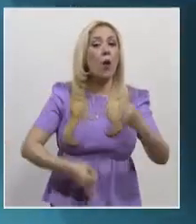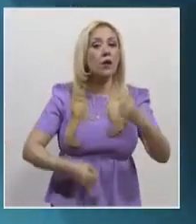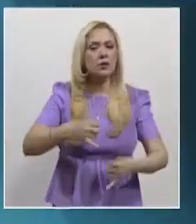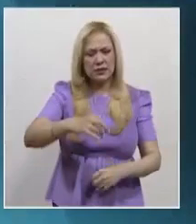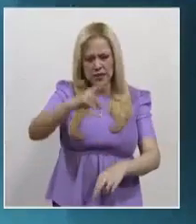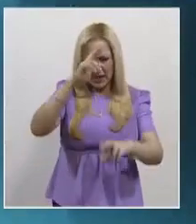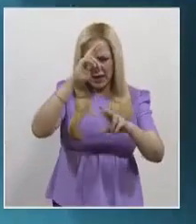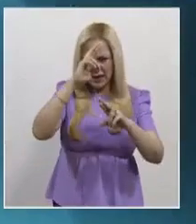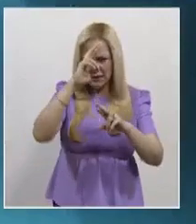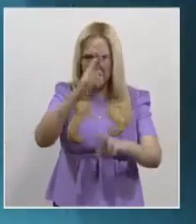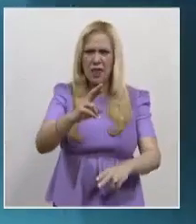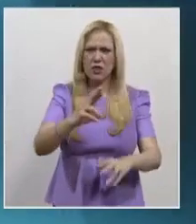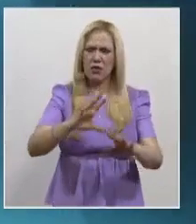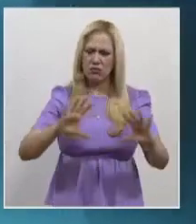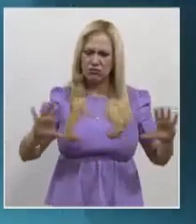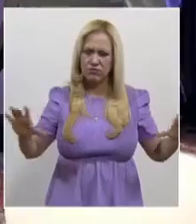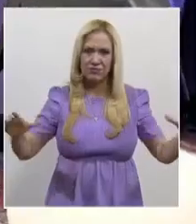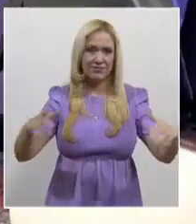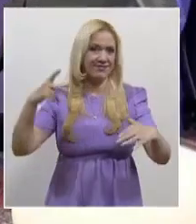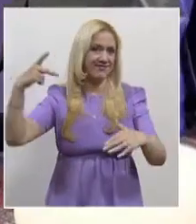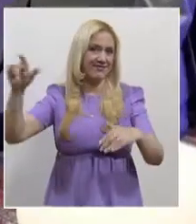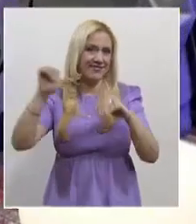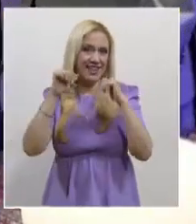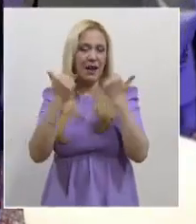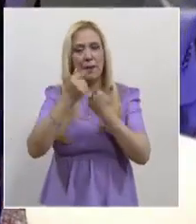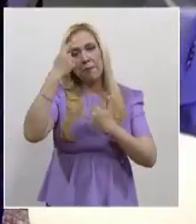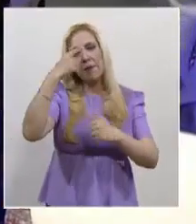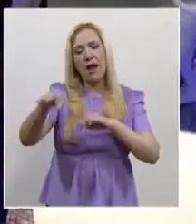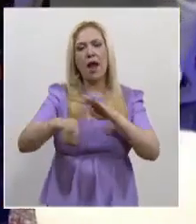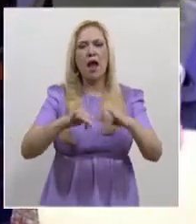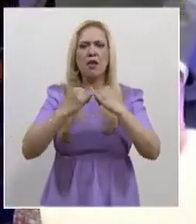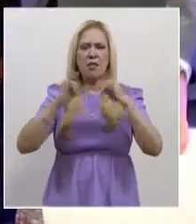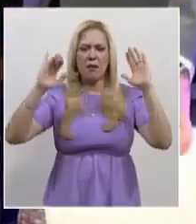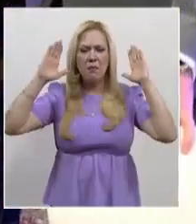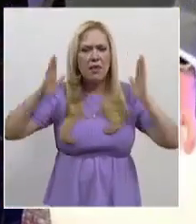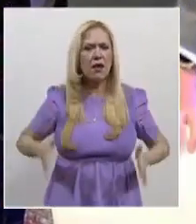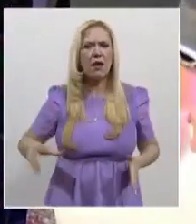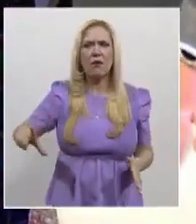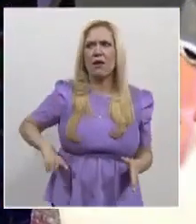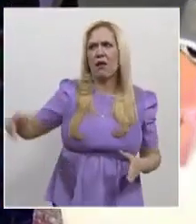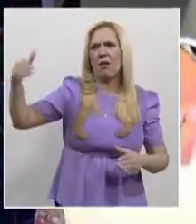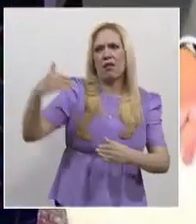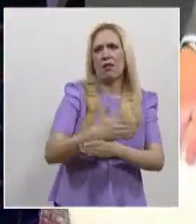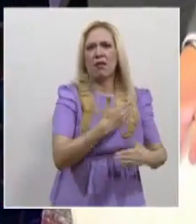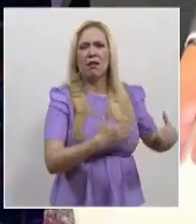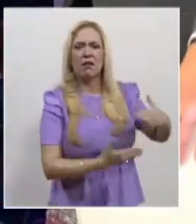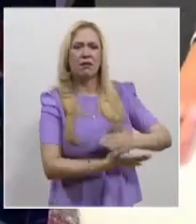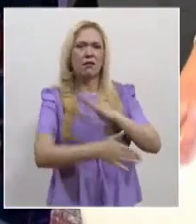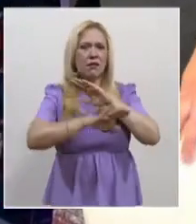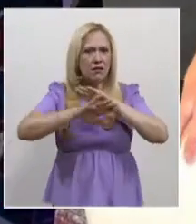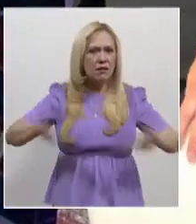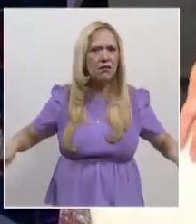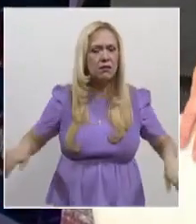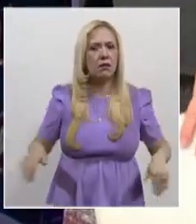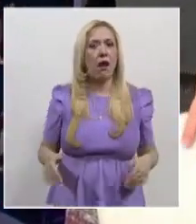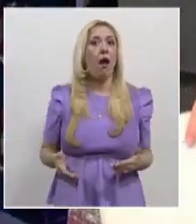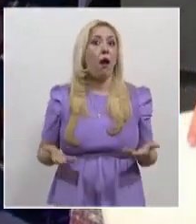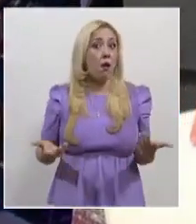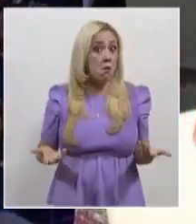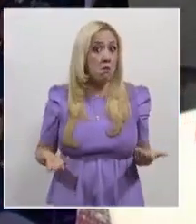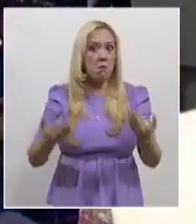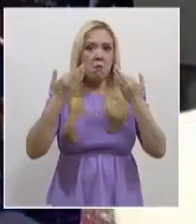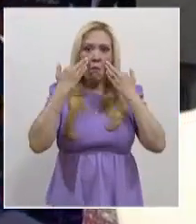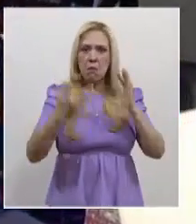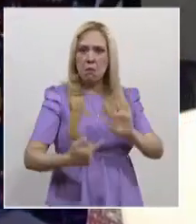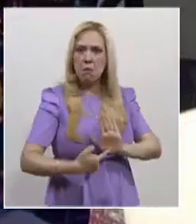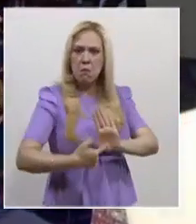Integridad, esto con el fin de fortalecer la independencia judicial. Durante el encuentro se abordaron temas relacionados con la justicia abierta para